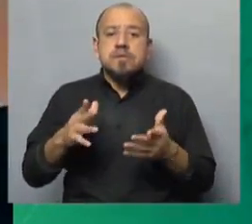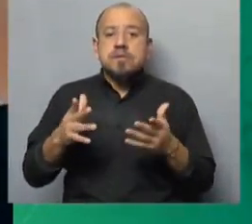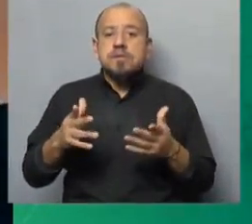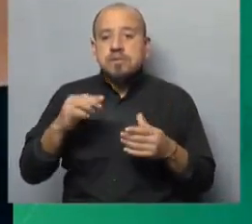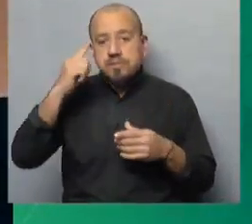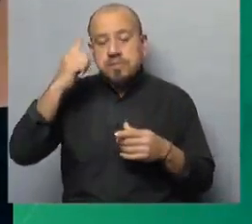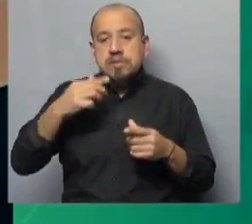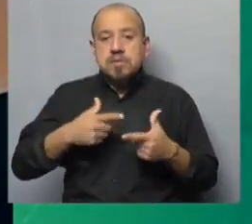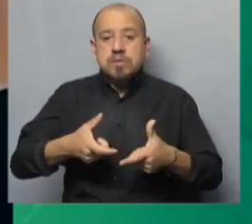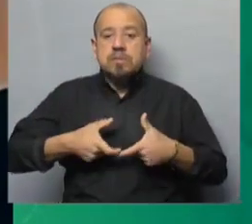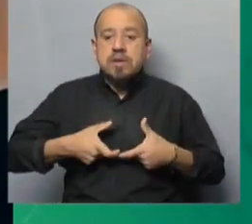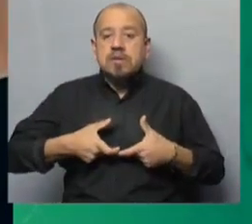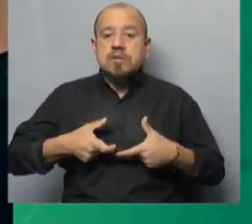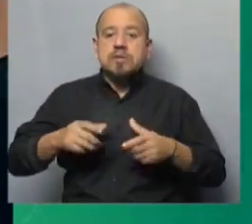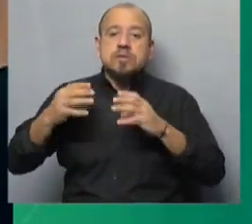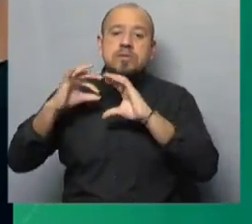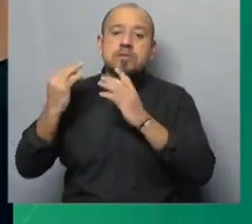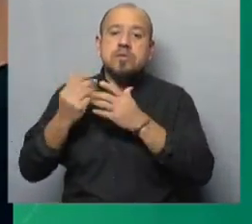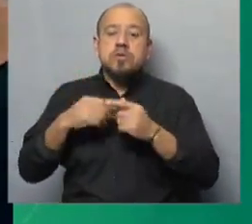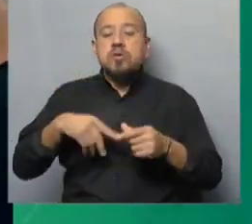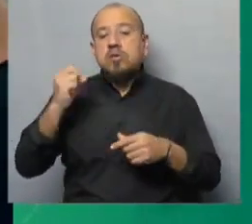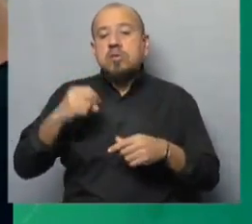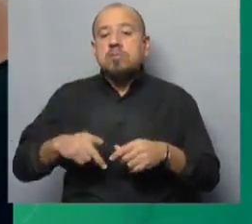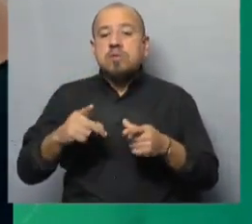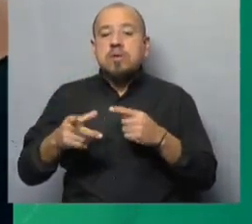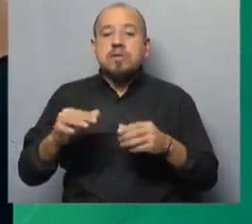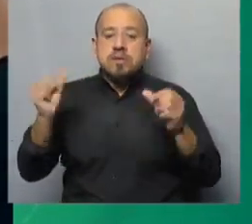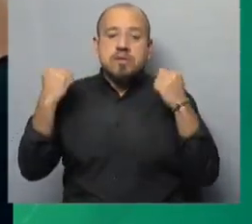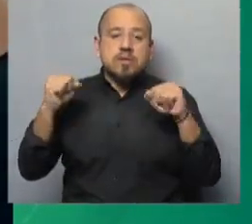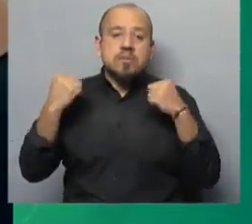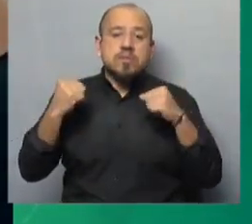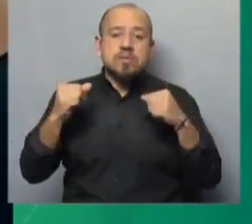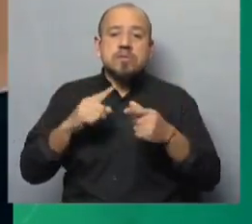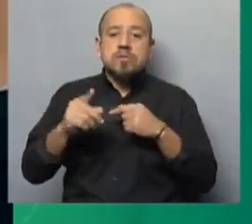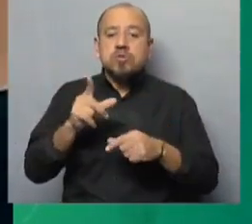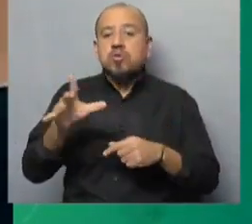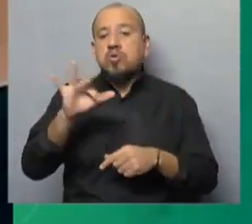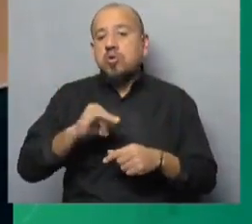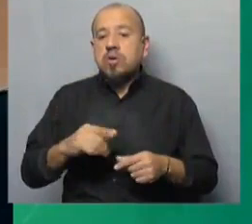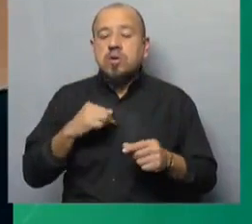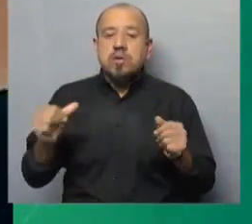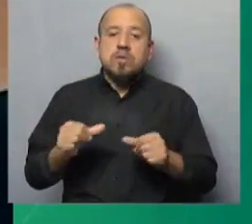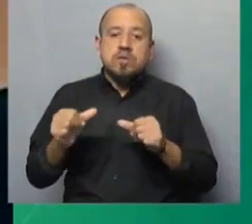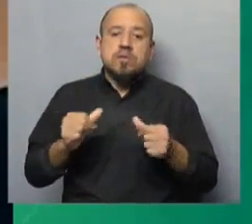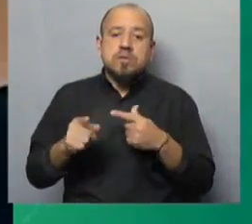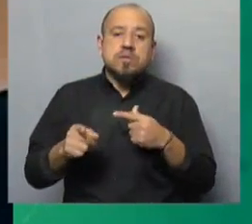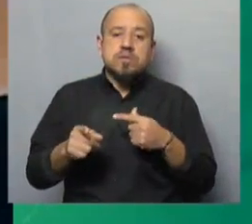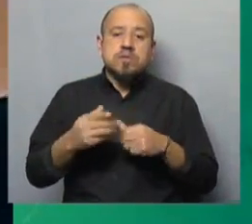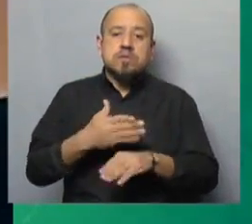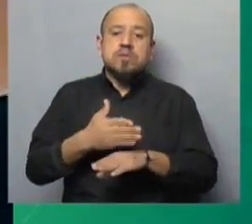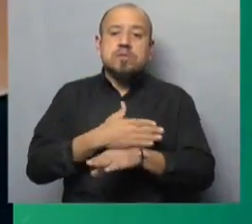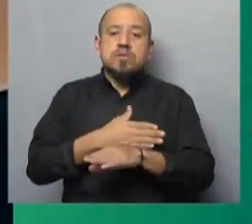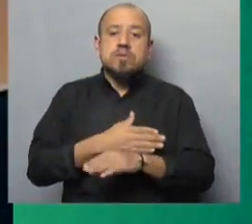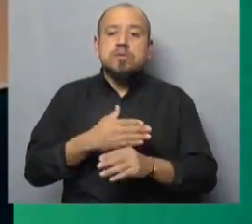del mundo se logró el plan de entrenamiento que ahora lo hacemos todos los días como si nada y antes le